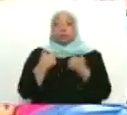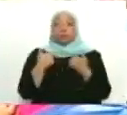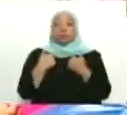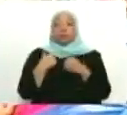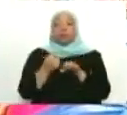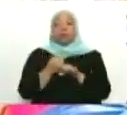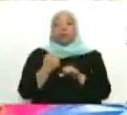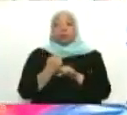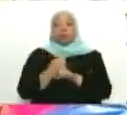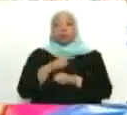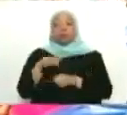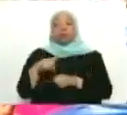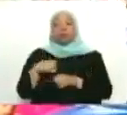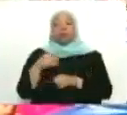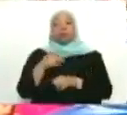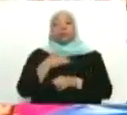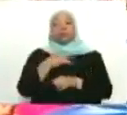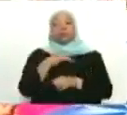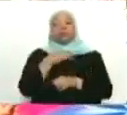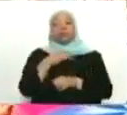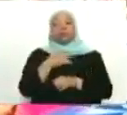marcha, estoy sin aire.